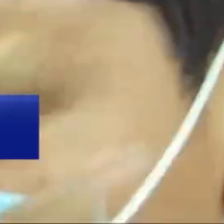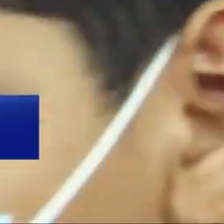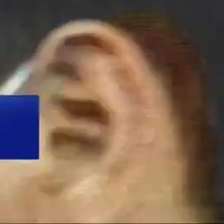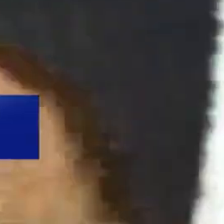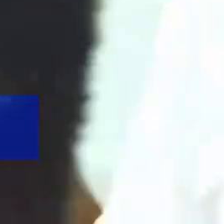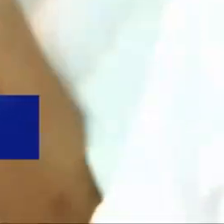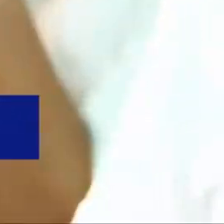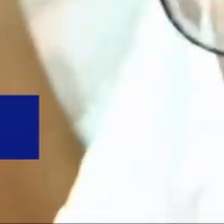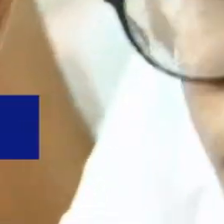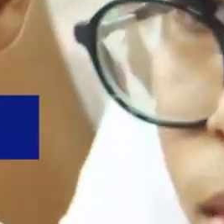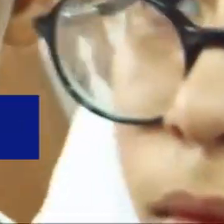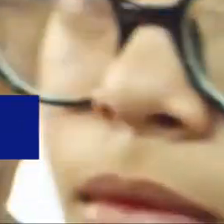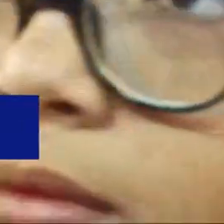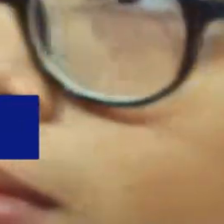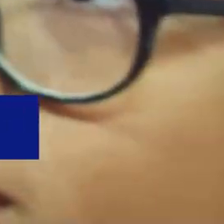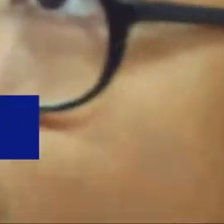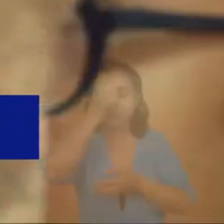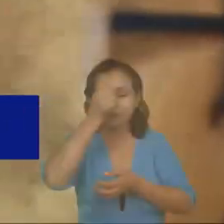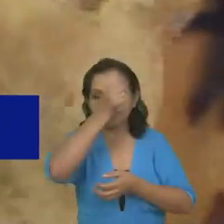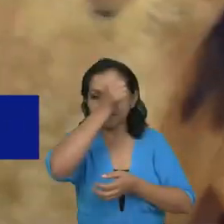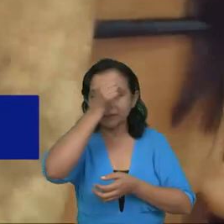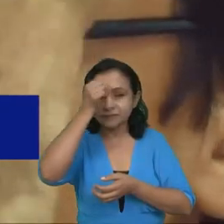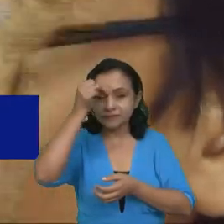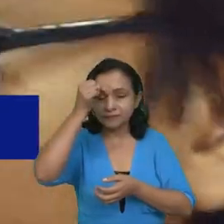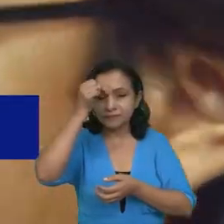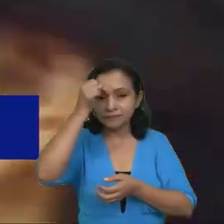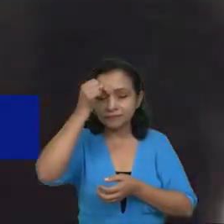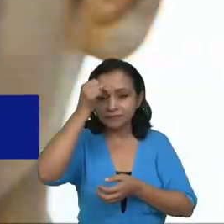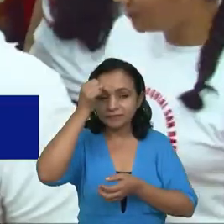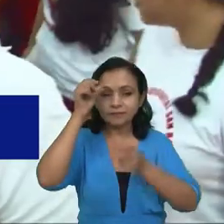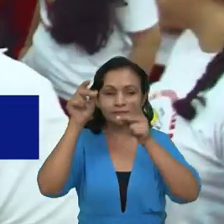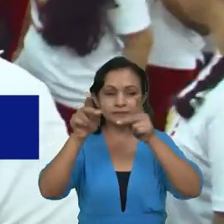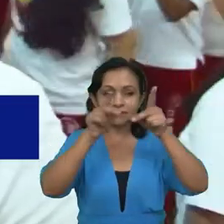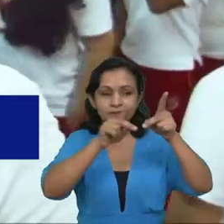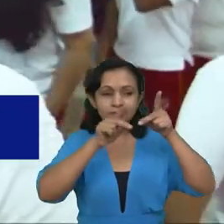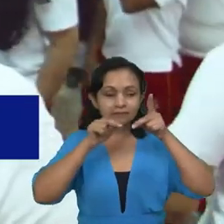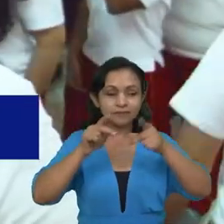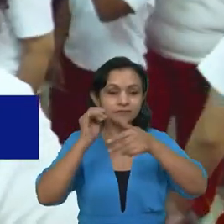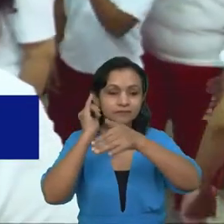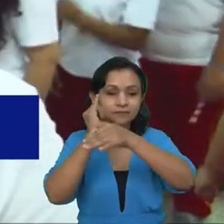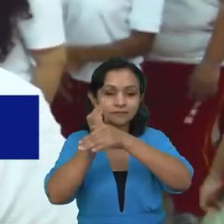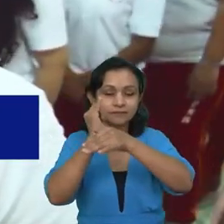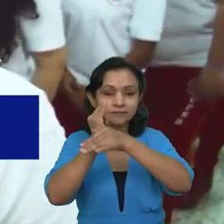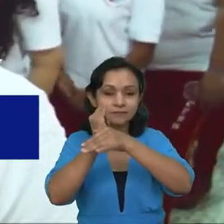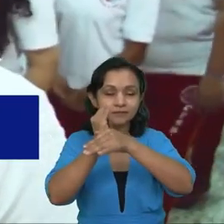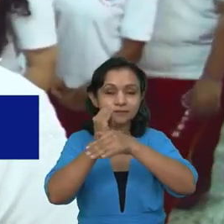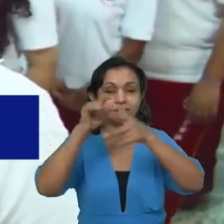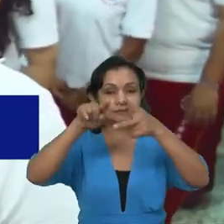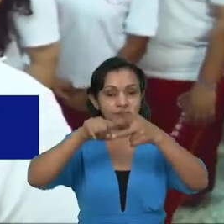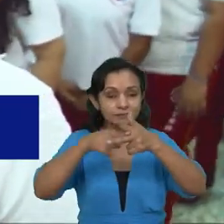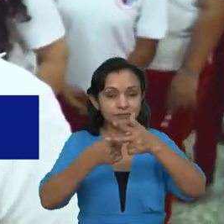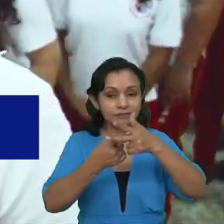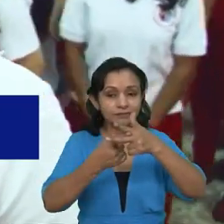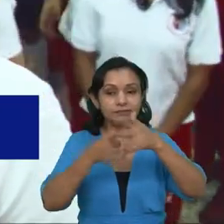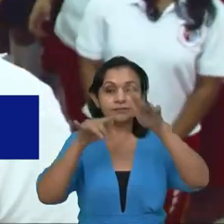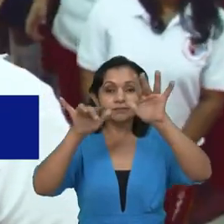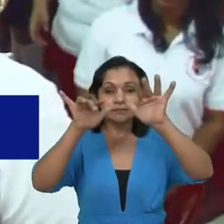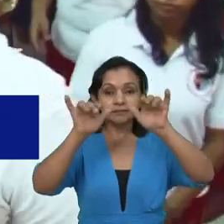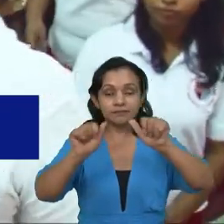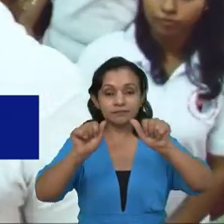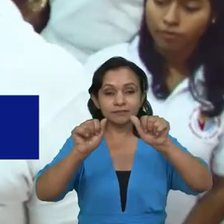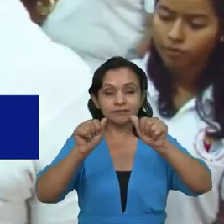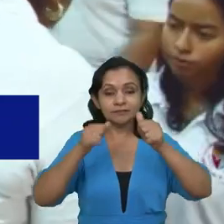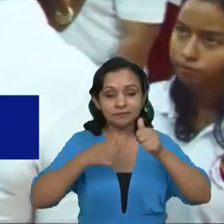con la imposición de la cruz de cenizas a los feligreses la iglesia católica inició oficialmente la